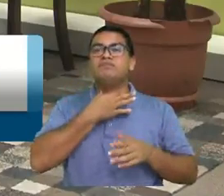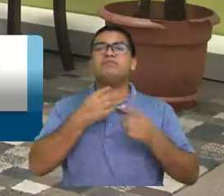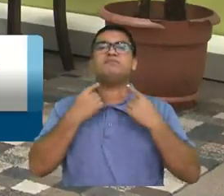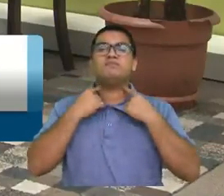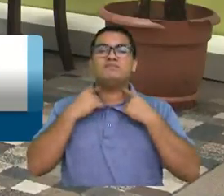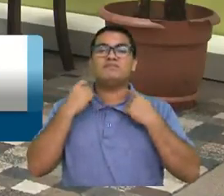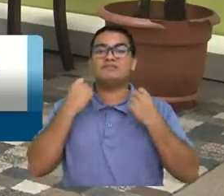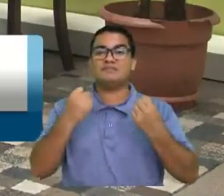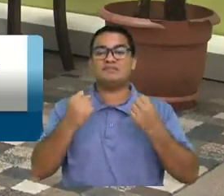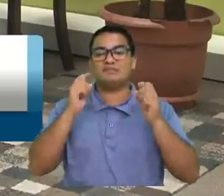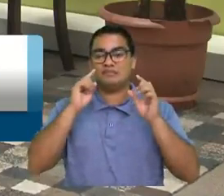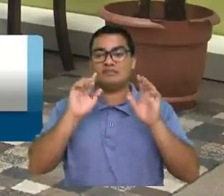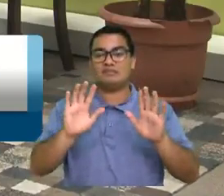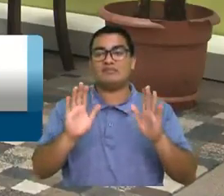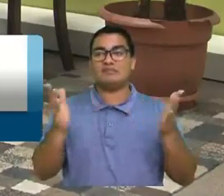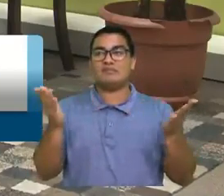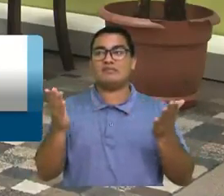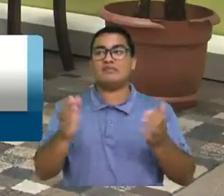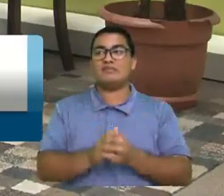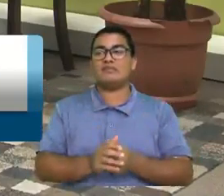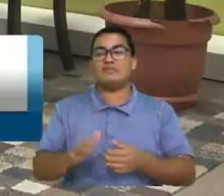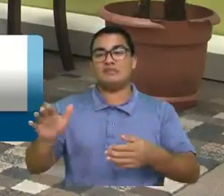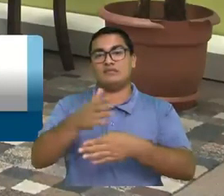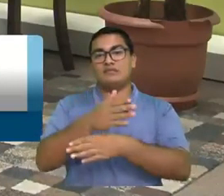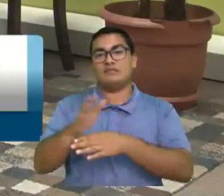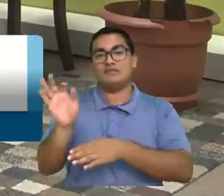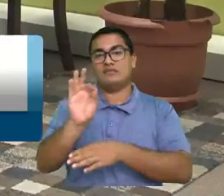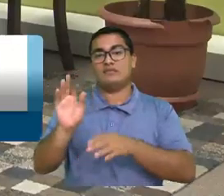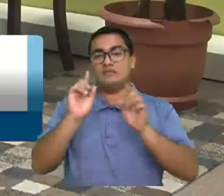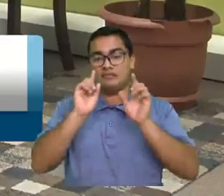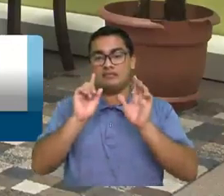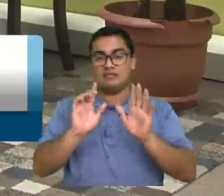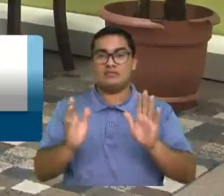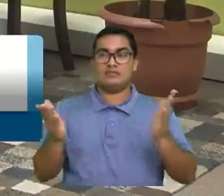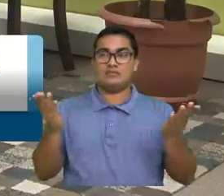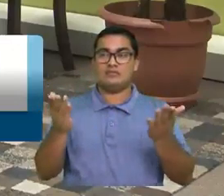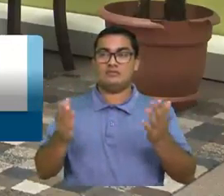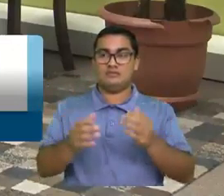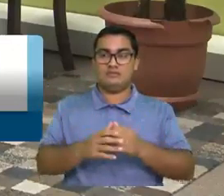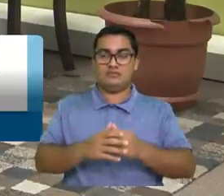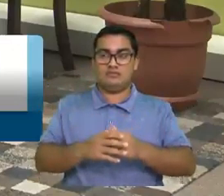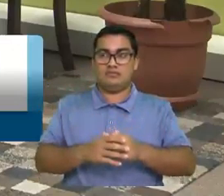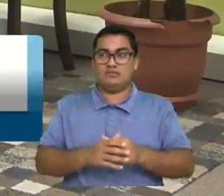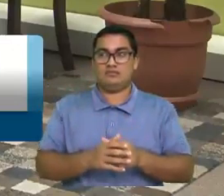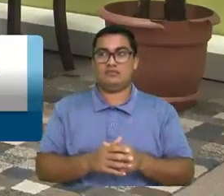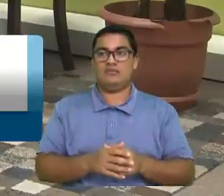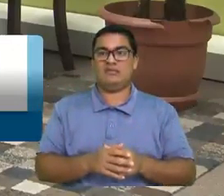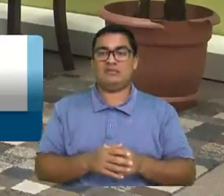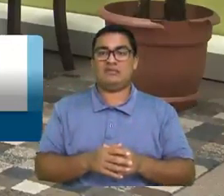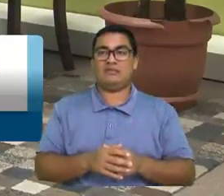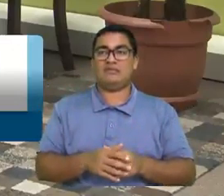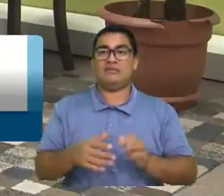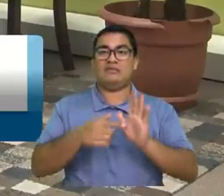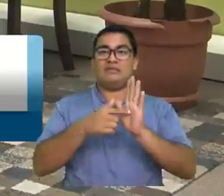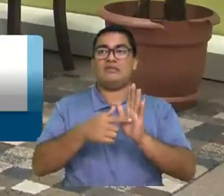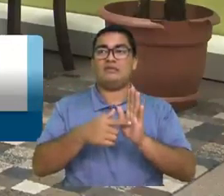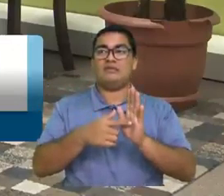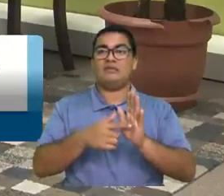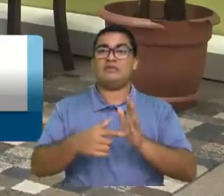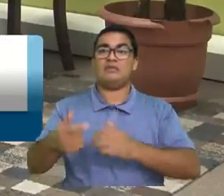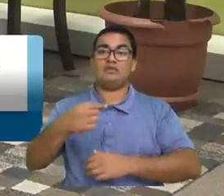Bueno, sí hay formas de prevenirla y vamos a comenzar con el que trabaja en la construcción. Si yo